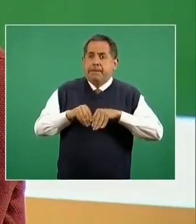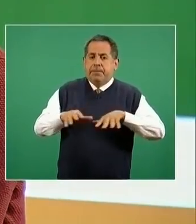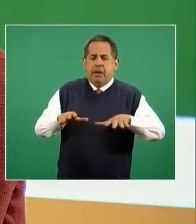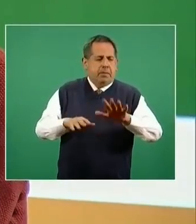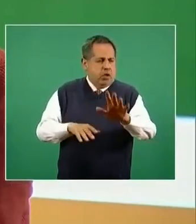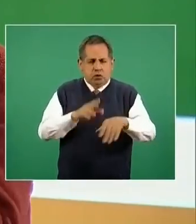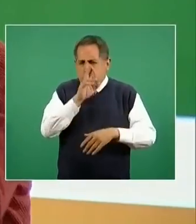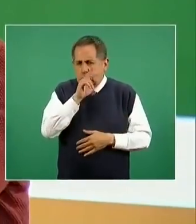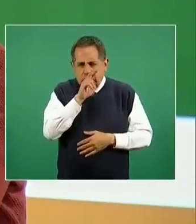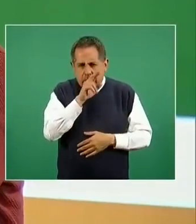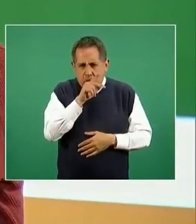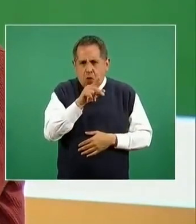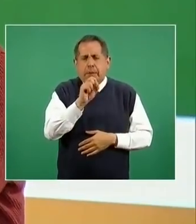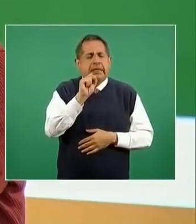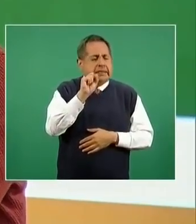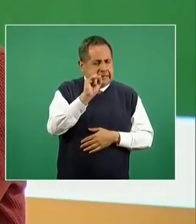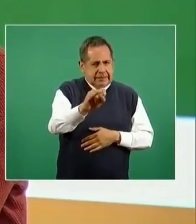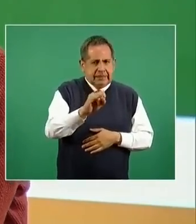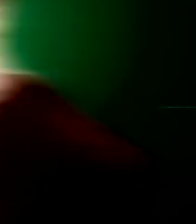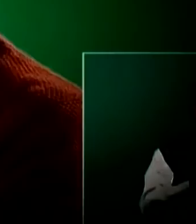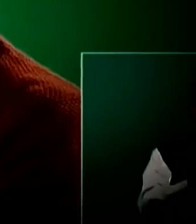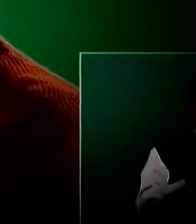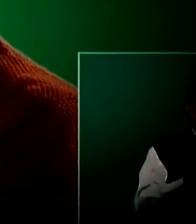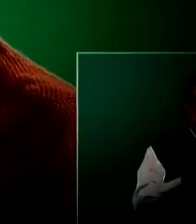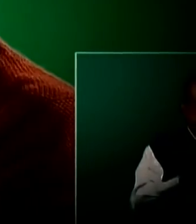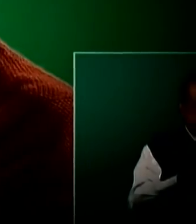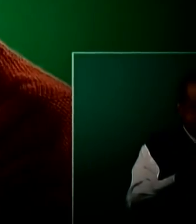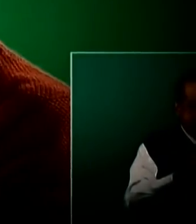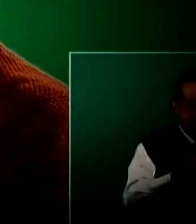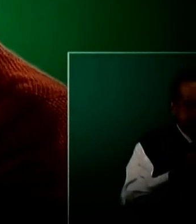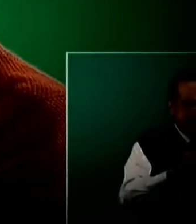pero no se preocupe, los embarques continuarán.